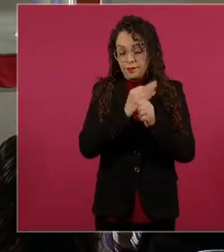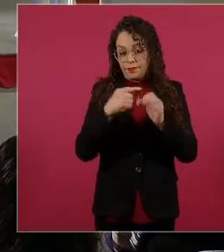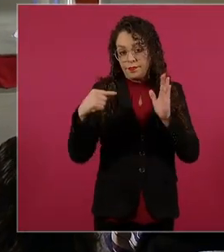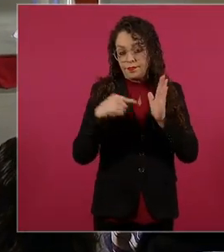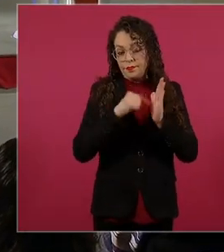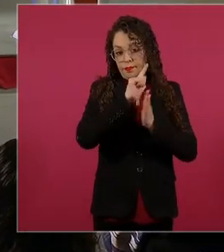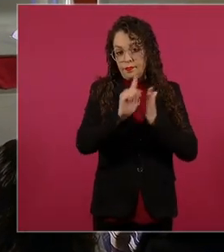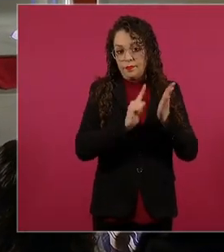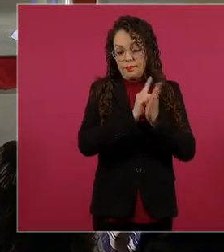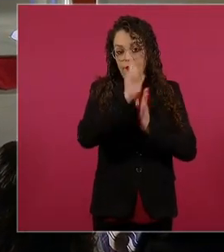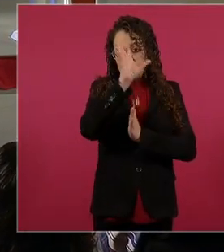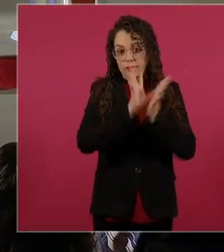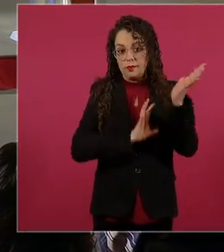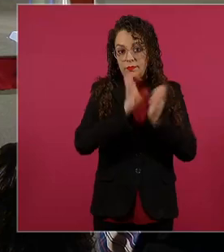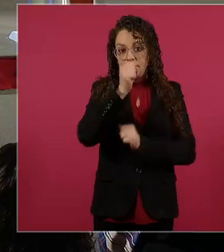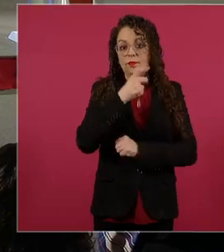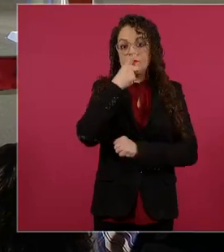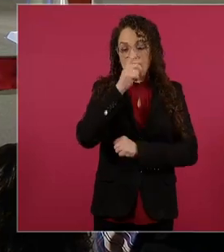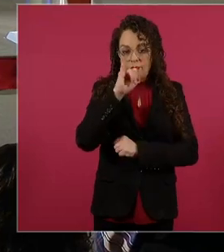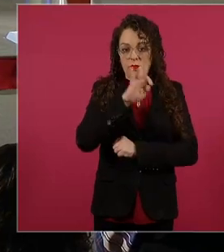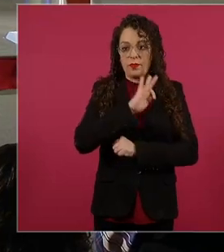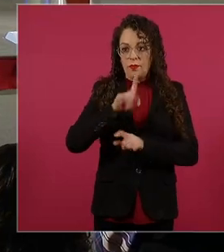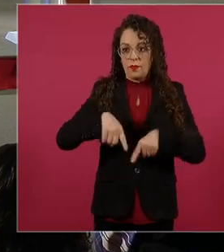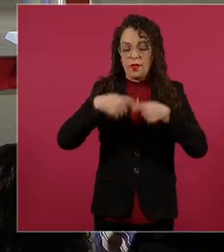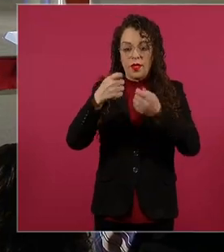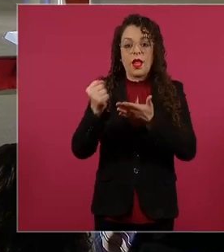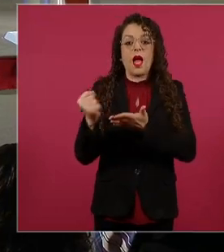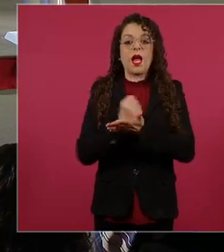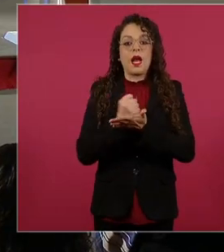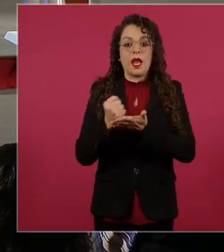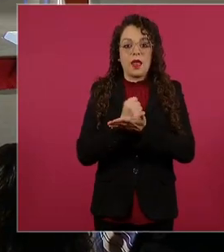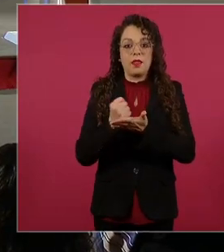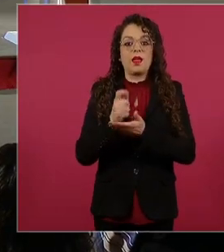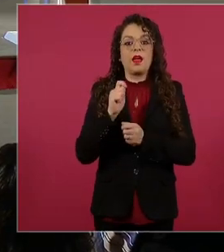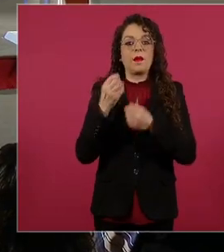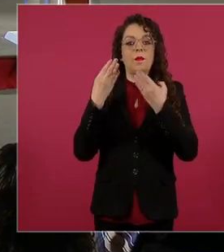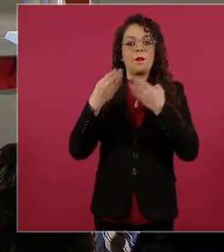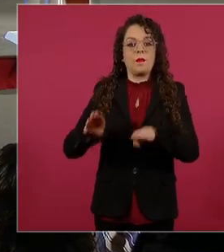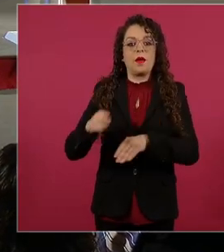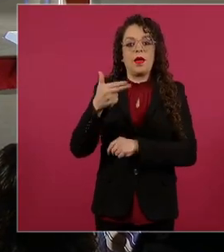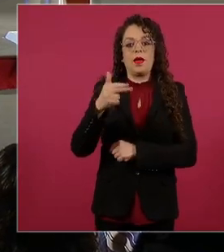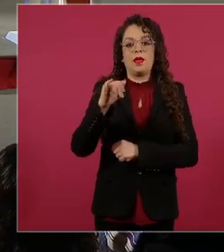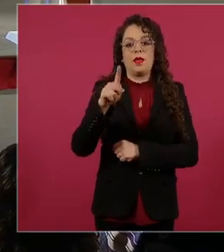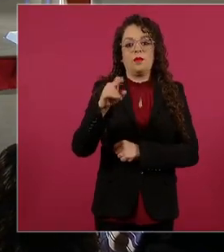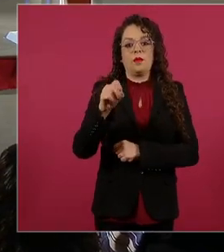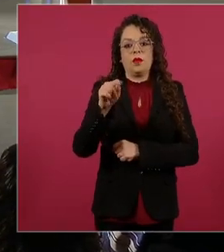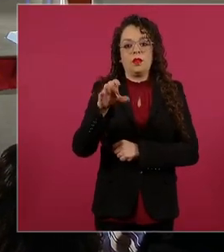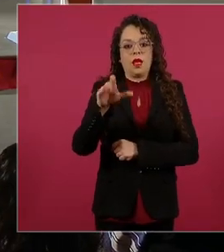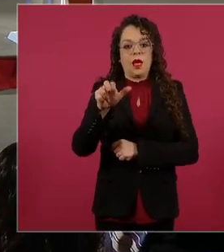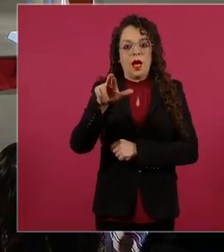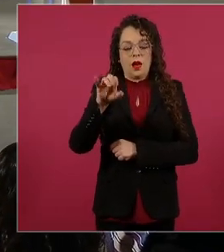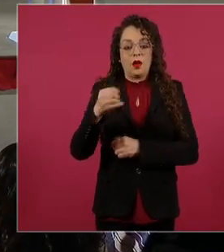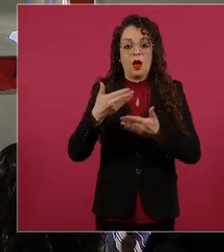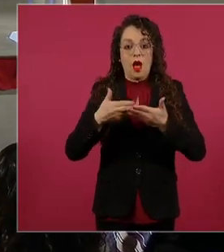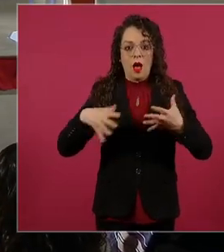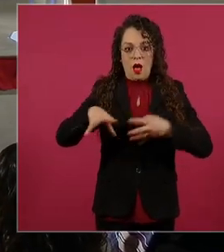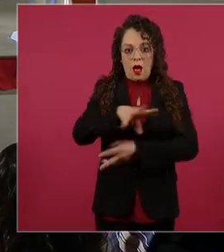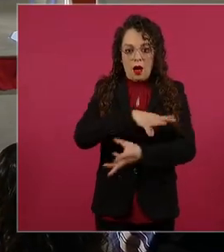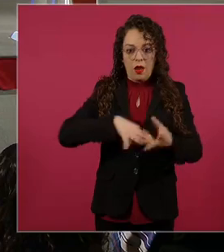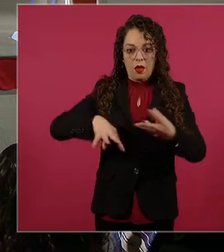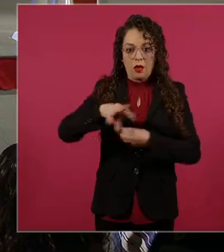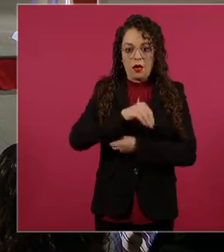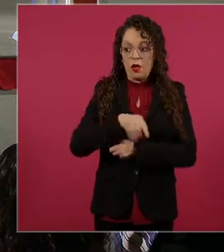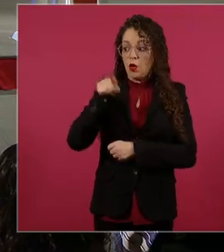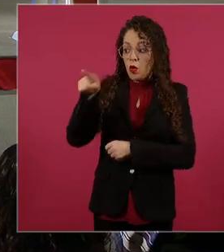sólo puede dar créditos hipotecarios. Entonces, lo que se está cambiando en la Constitución es que el Infonavit pueda invertir sus